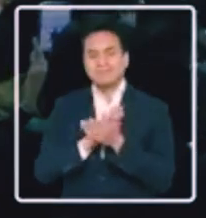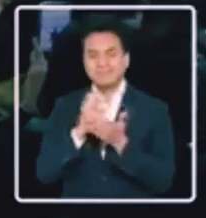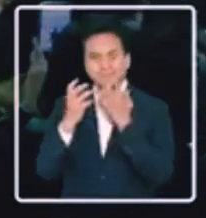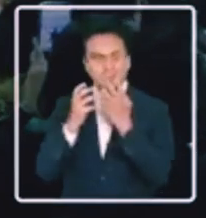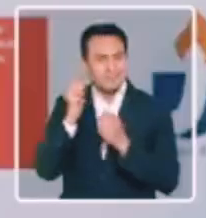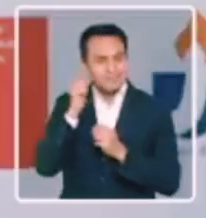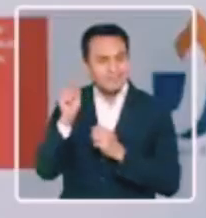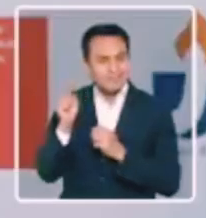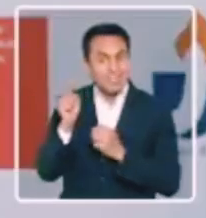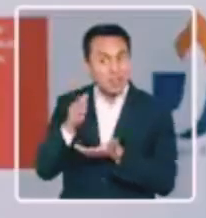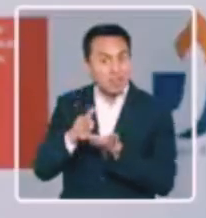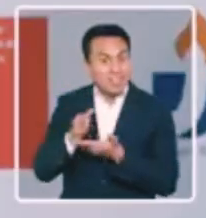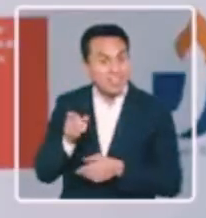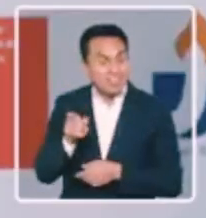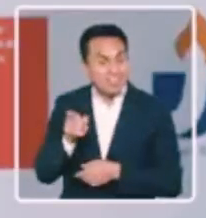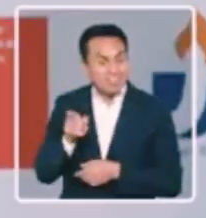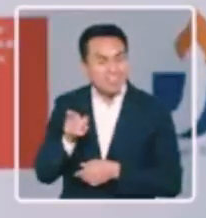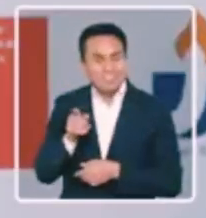pesos es el